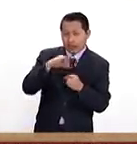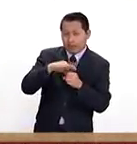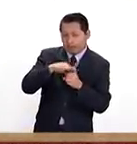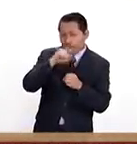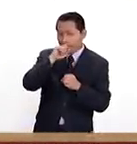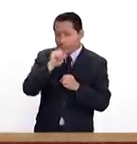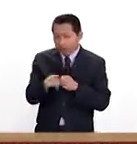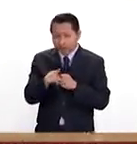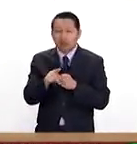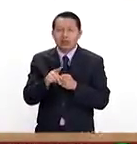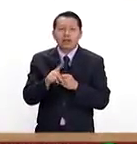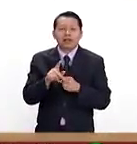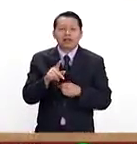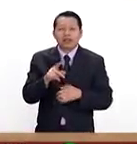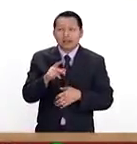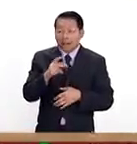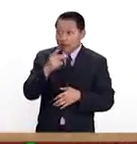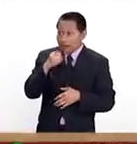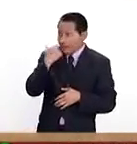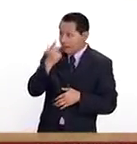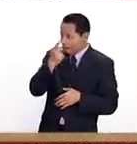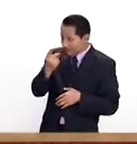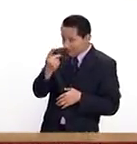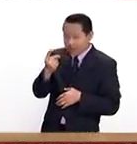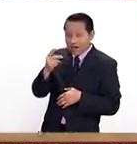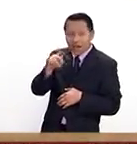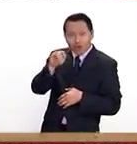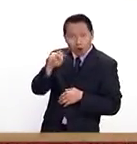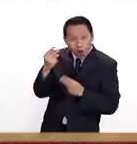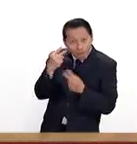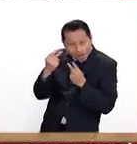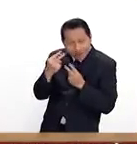viendo? Nos estaba viendo, exacto.